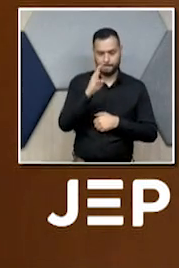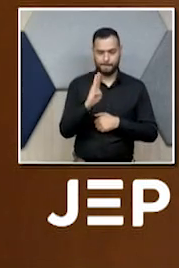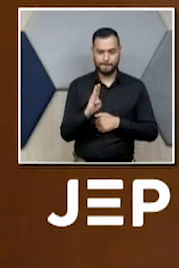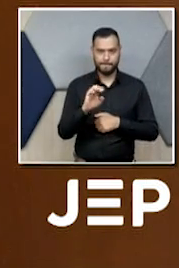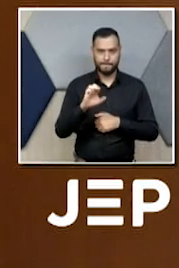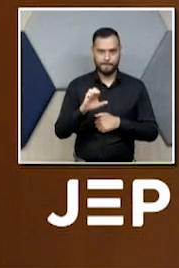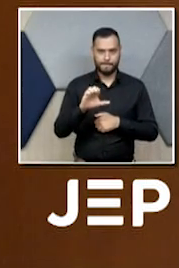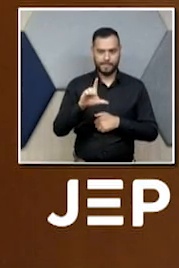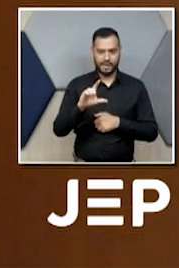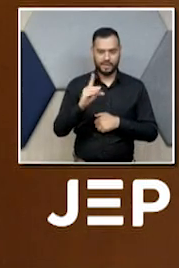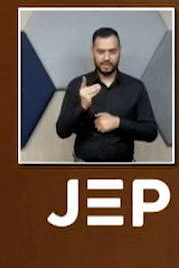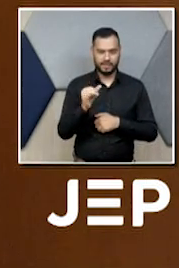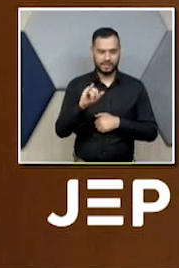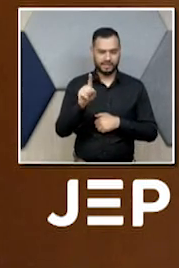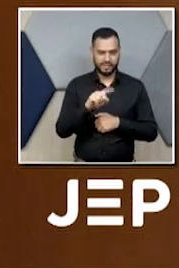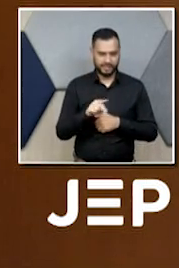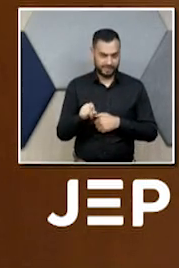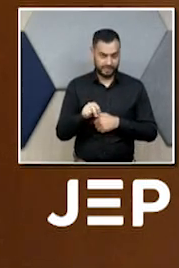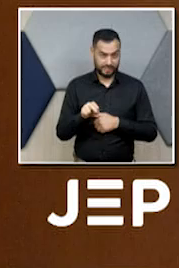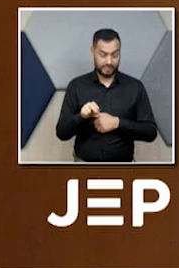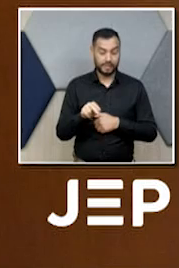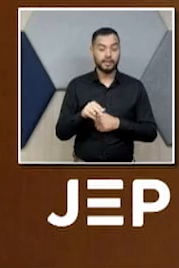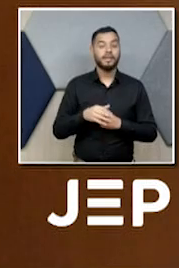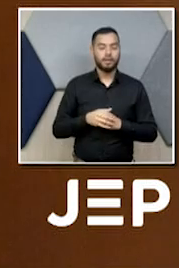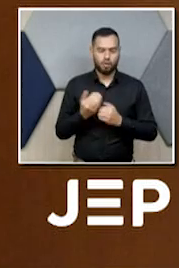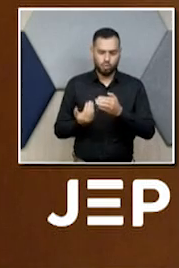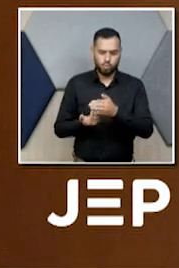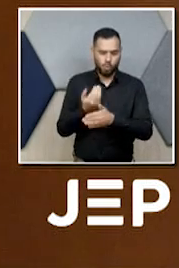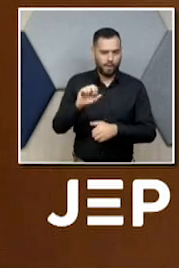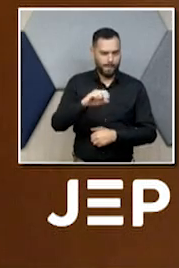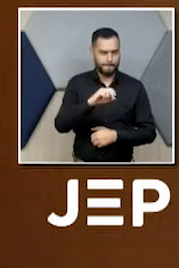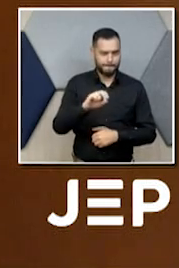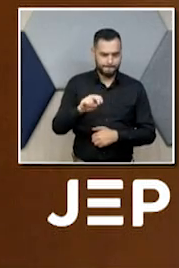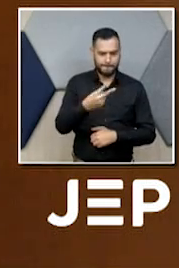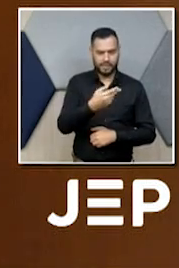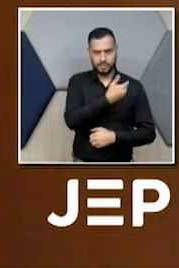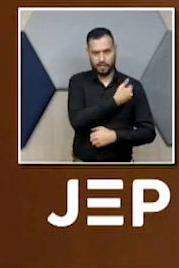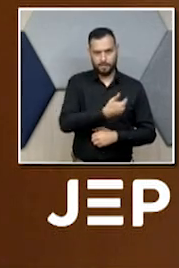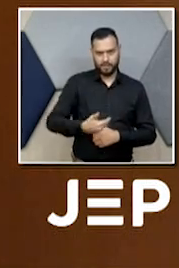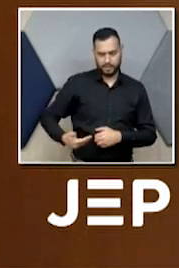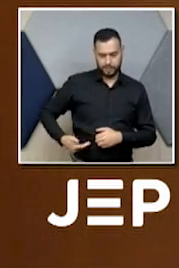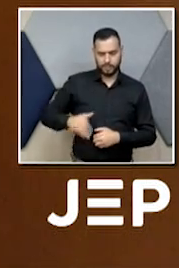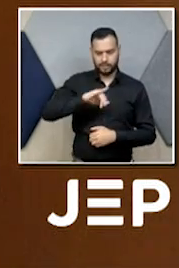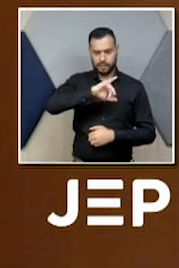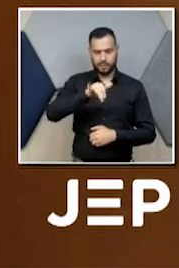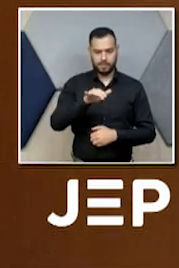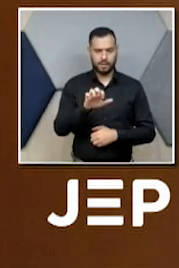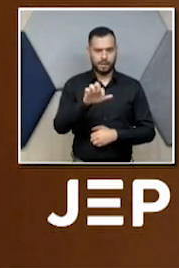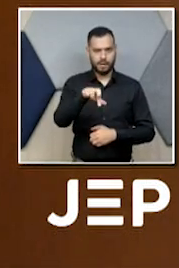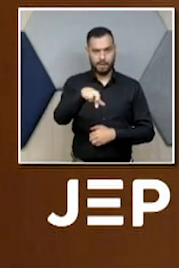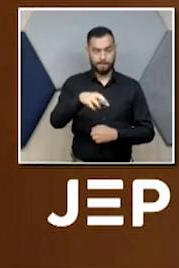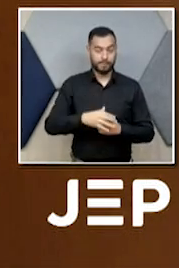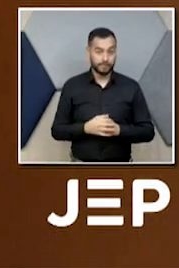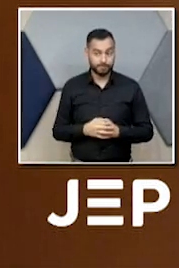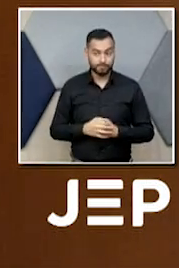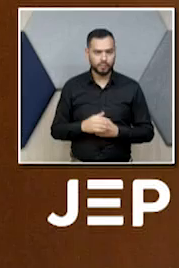Torres como nueva vicepresidenta de la Jurisdicción Especial para la Paz para el periodo